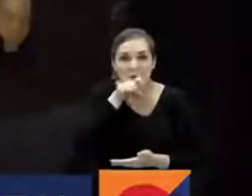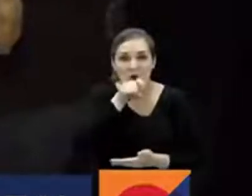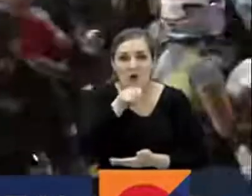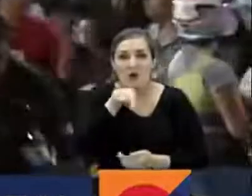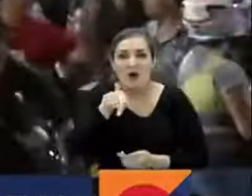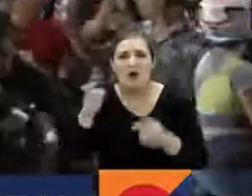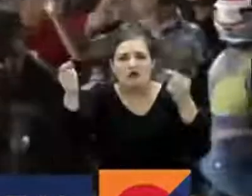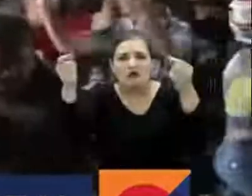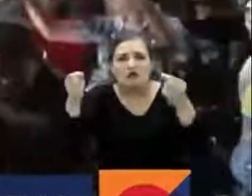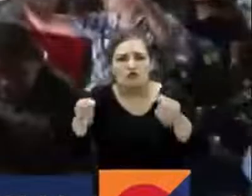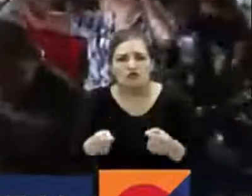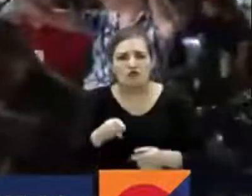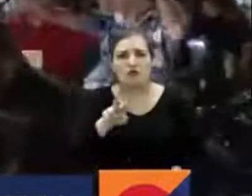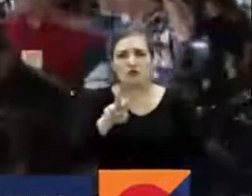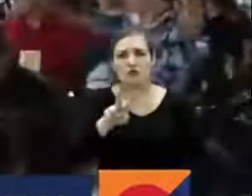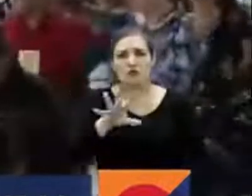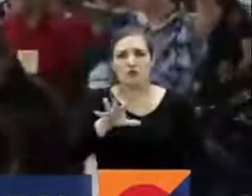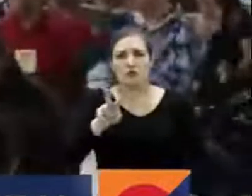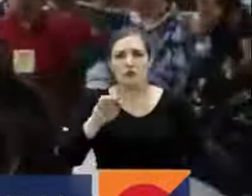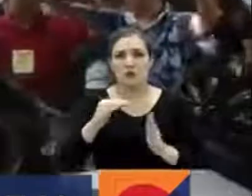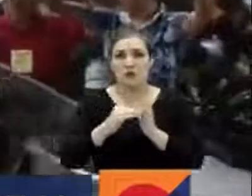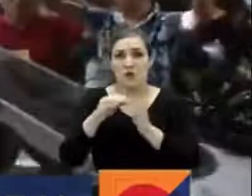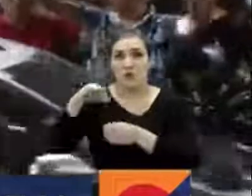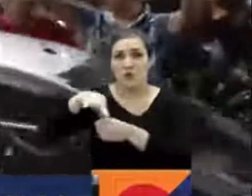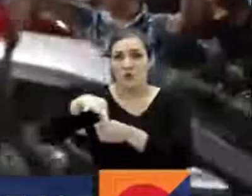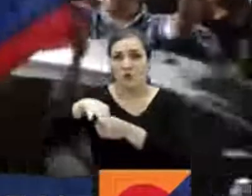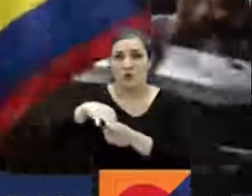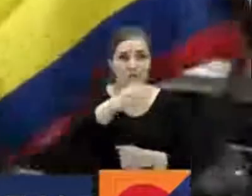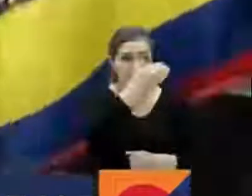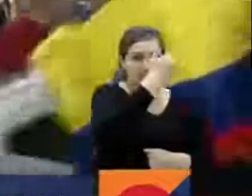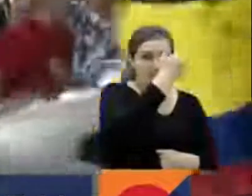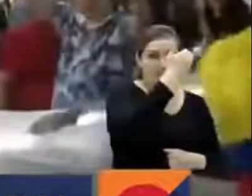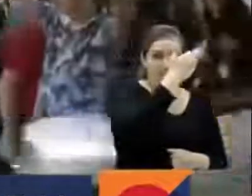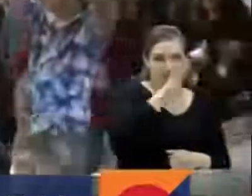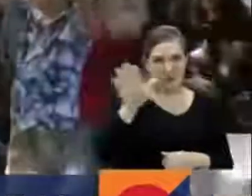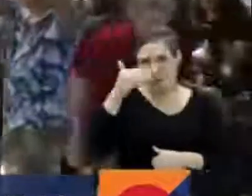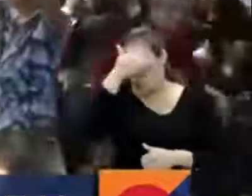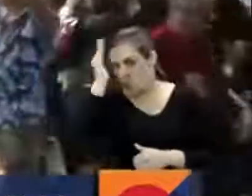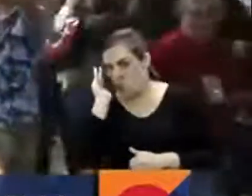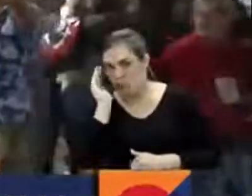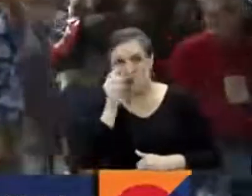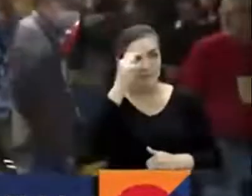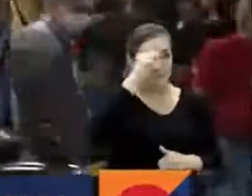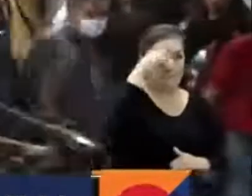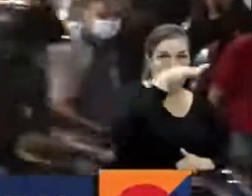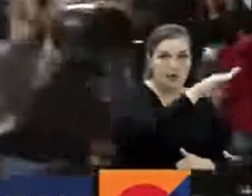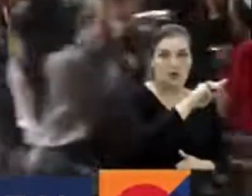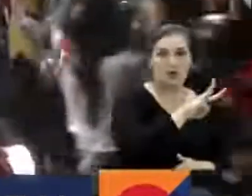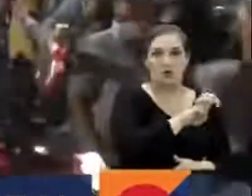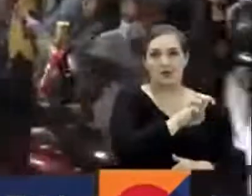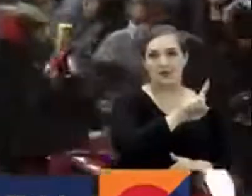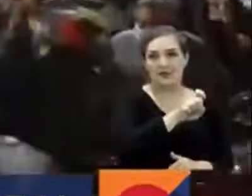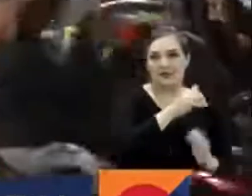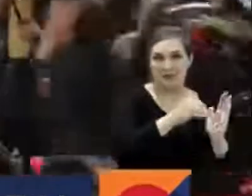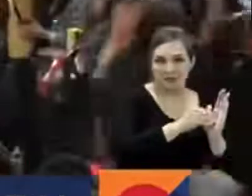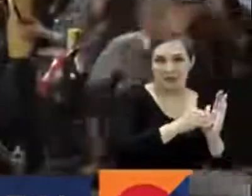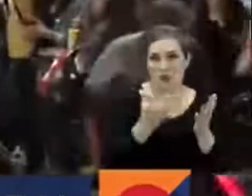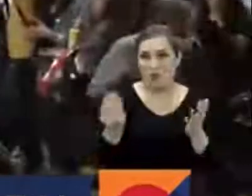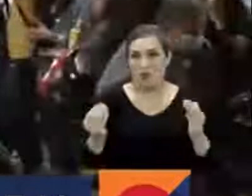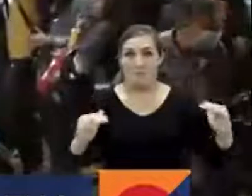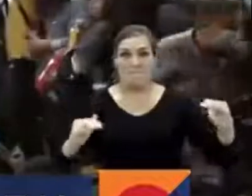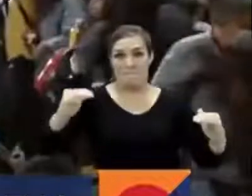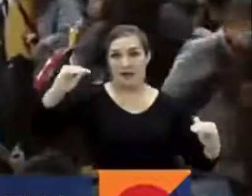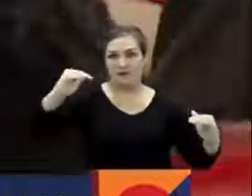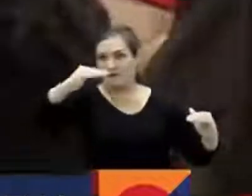alrededor de 252.000 votos y Gustavo Petro alrededor de 86.000 votos. También las